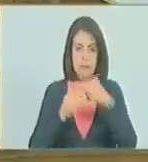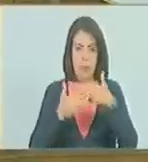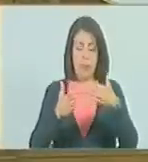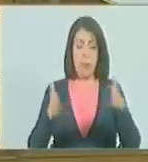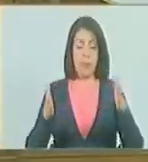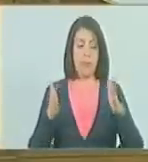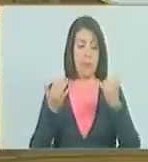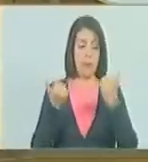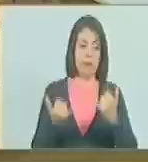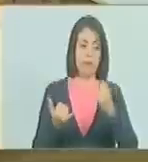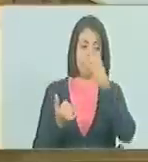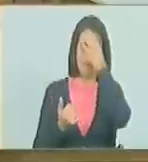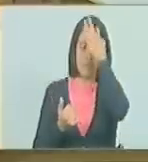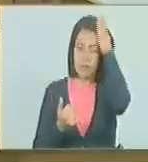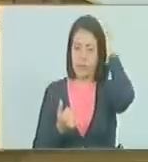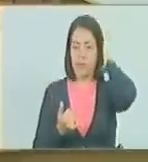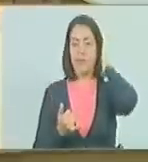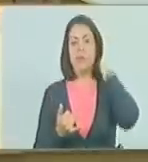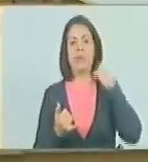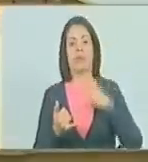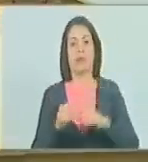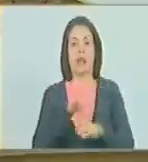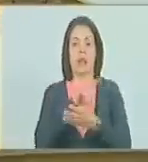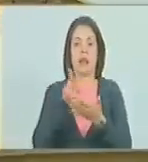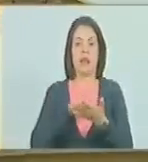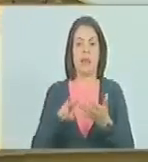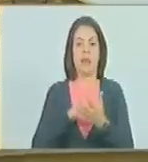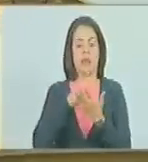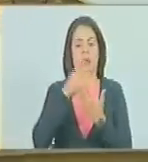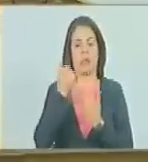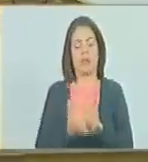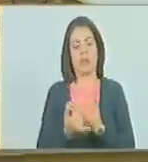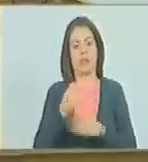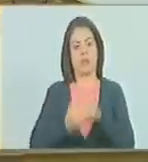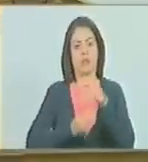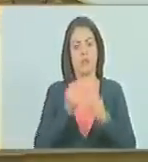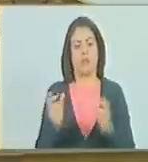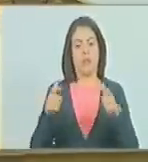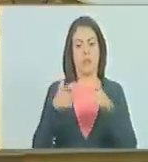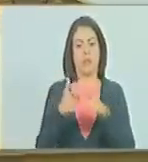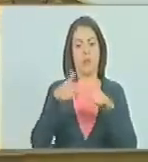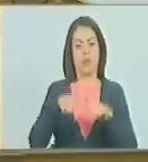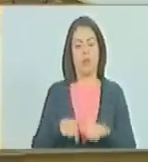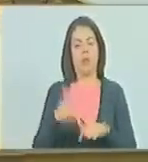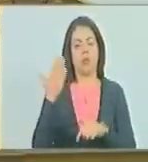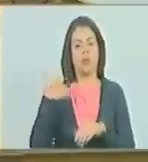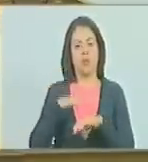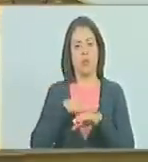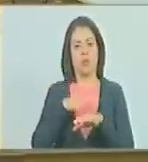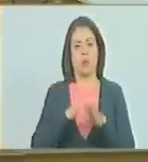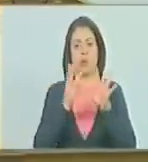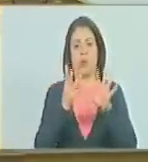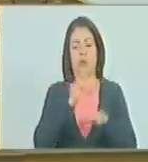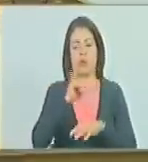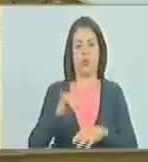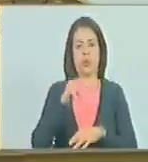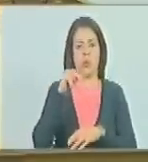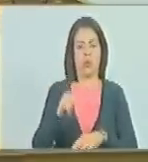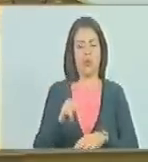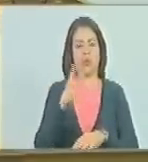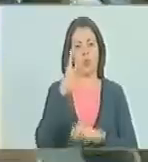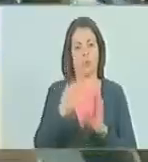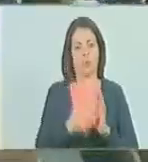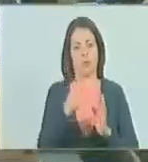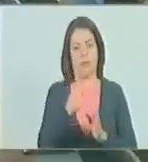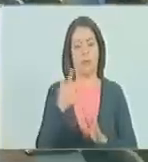sesión. Ciudadana subsecretaria, sírvase a dar lectura al proyecto de acta de la sesión ordinaria del día jueves 8 de junio